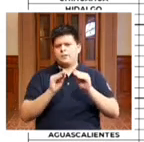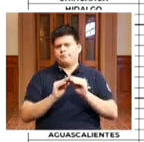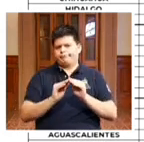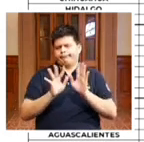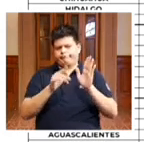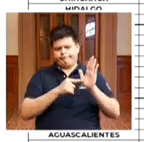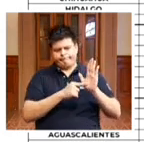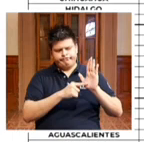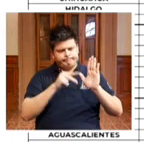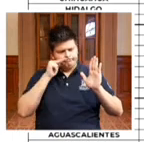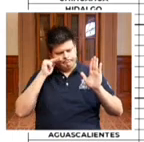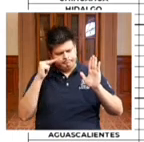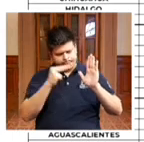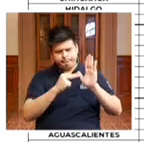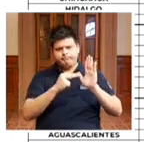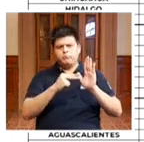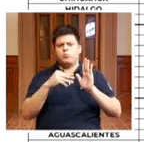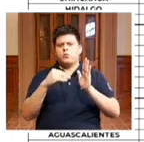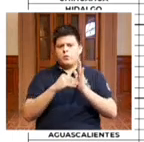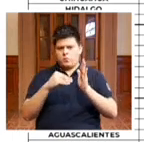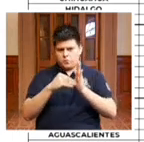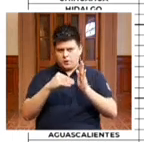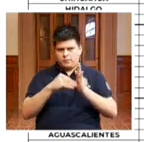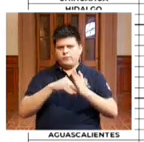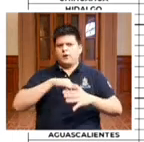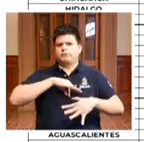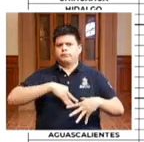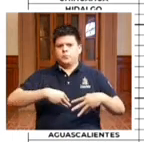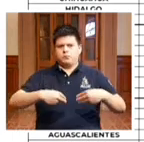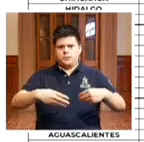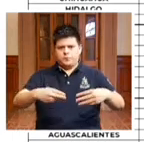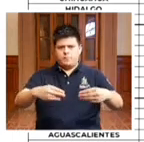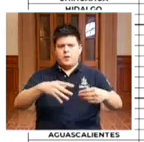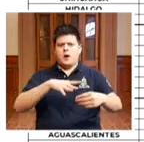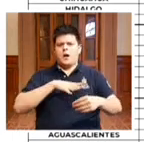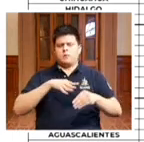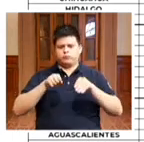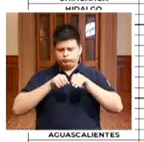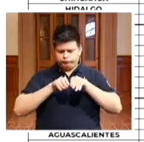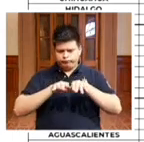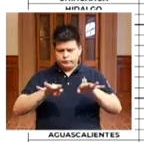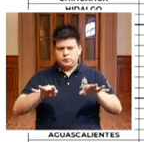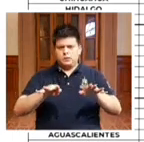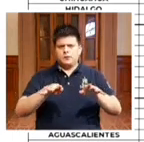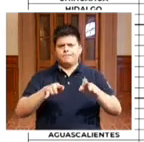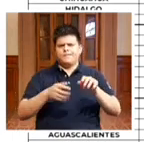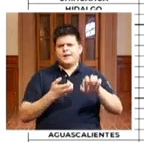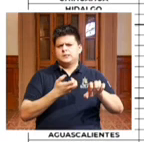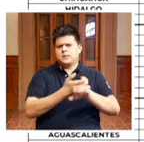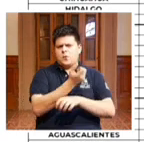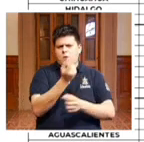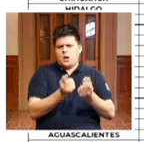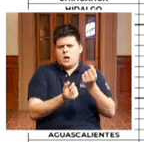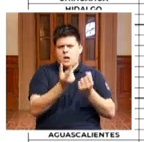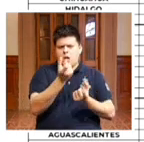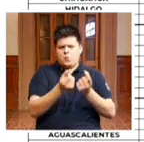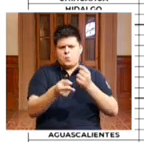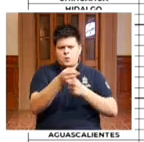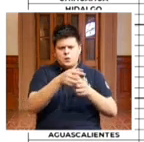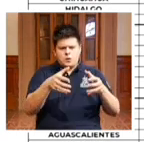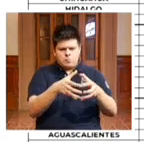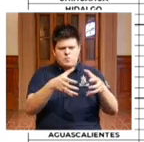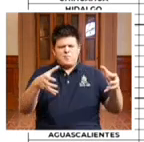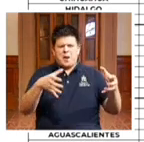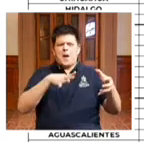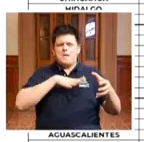Evidentemente, la pandemia sigue activa en nuestro país y hay algunas regiones donde se están concentrando